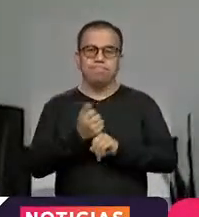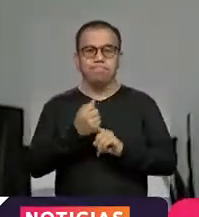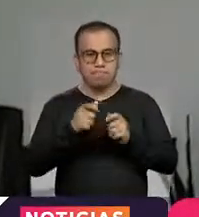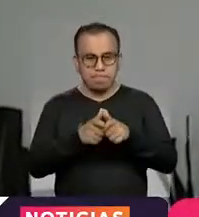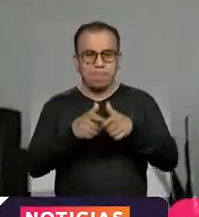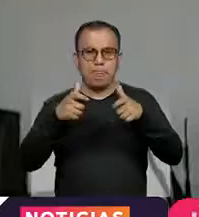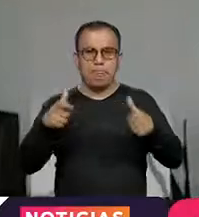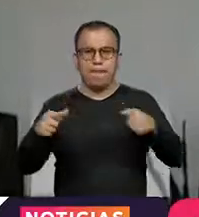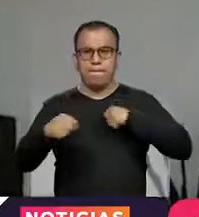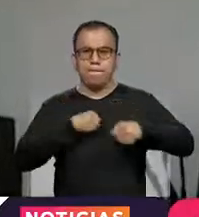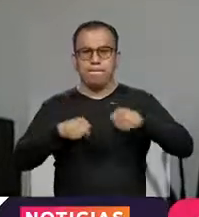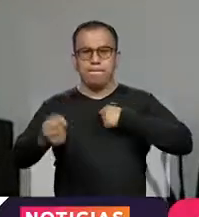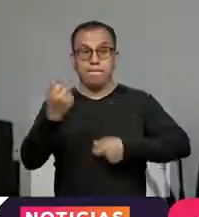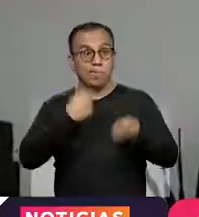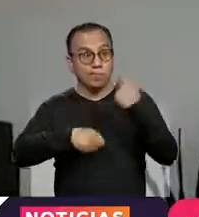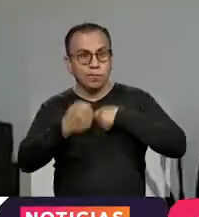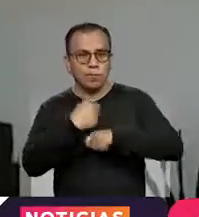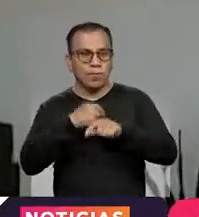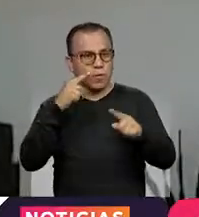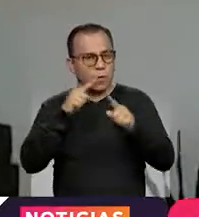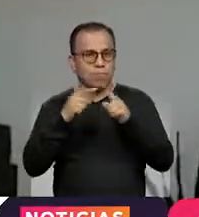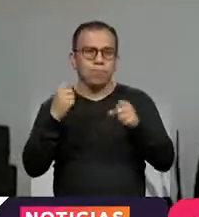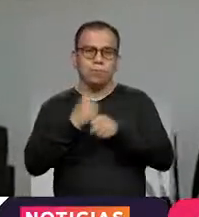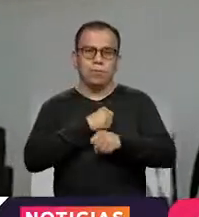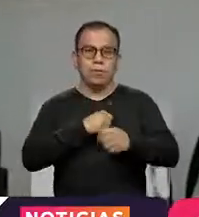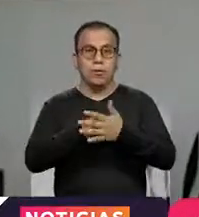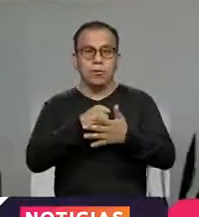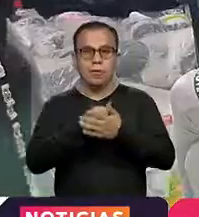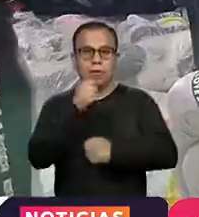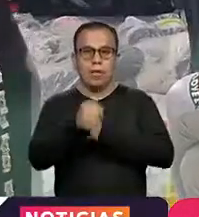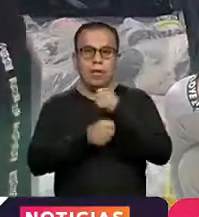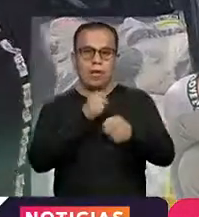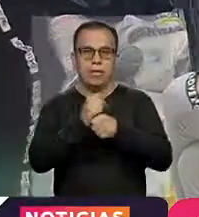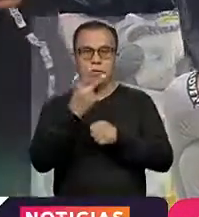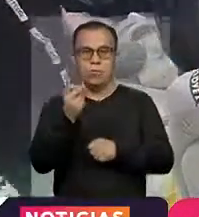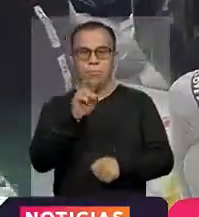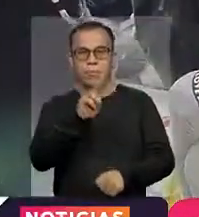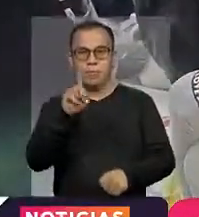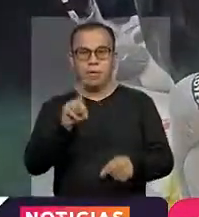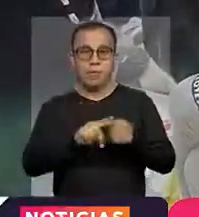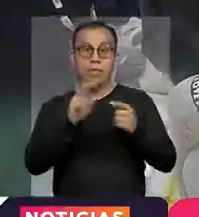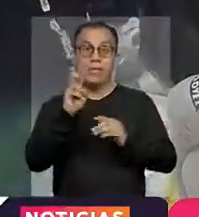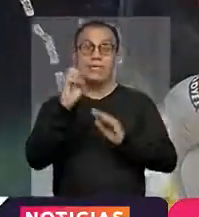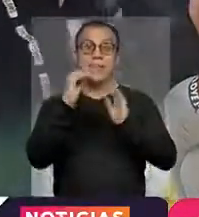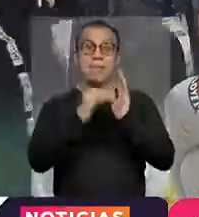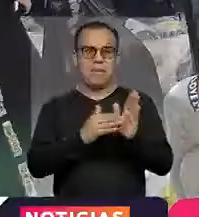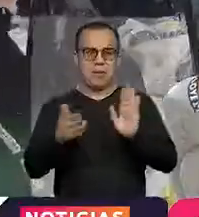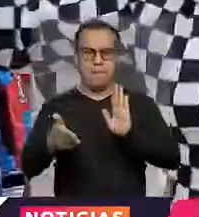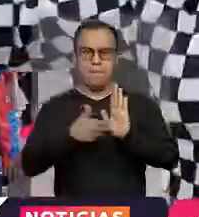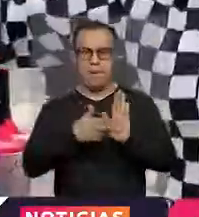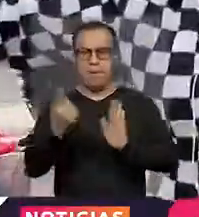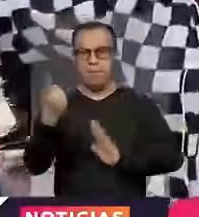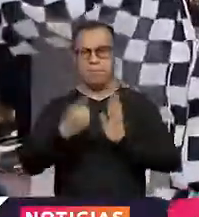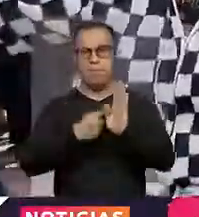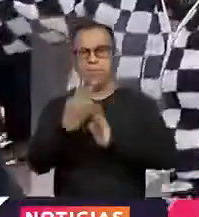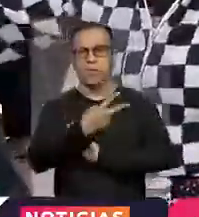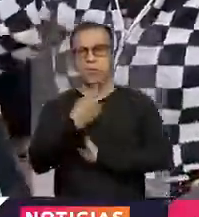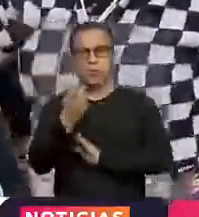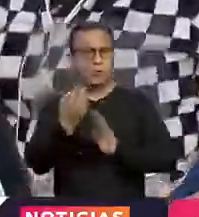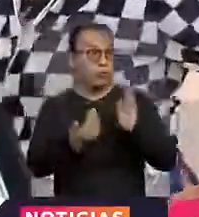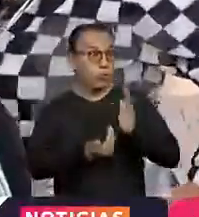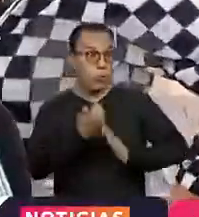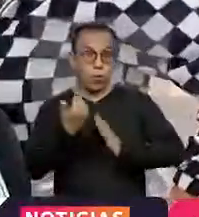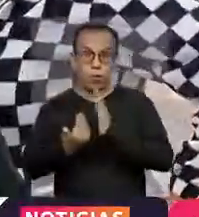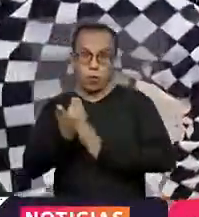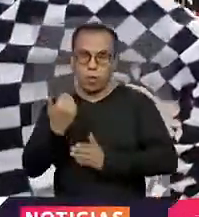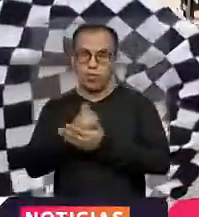alcance mayor en la dinámica comercial que pretendemos para este año 2021. Con más de 7.000 marcas, alrededor de 1.200 emprendimientos,